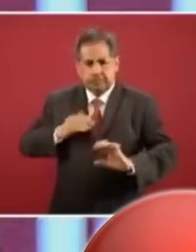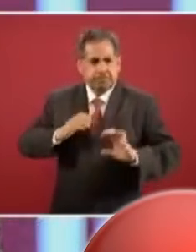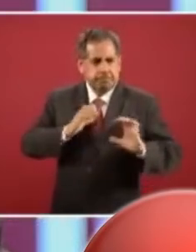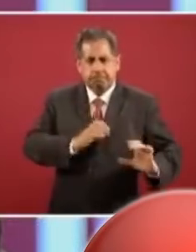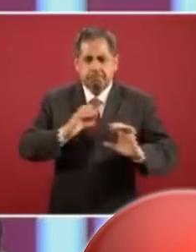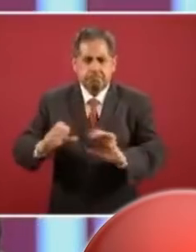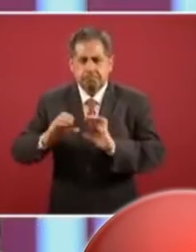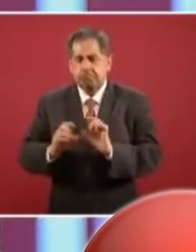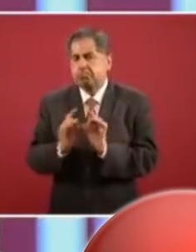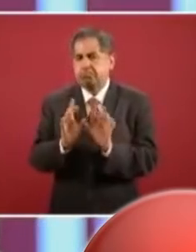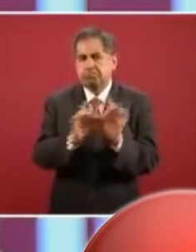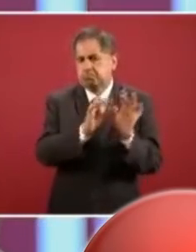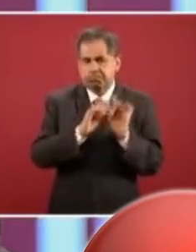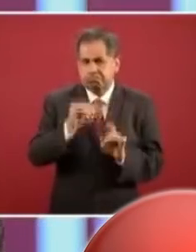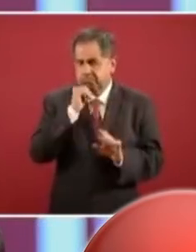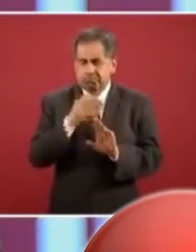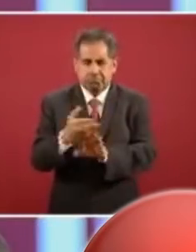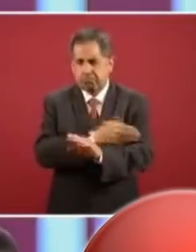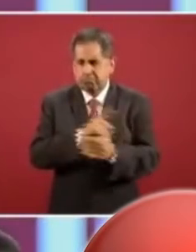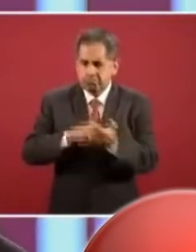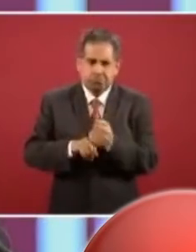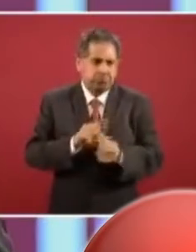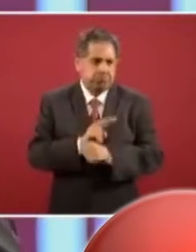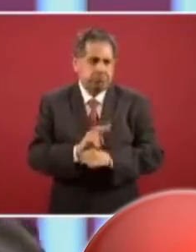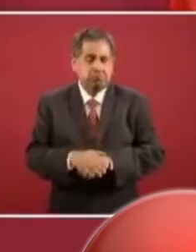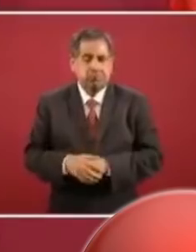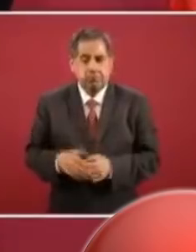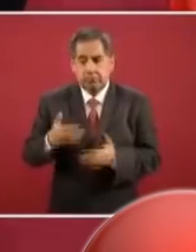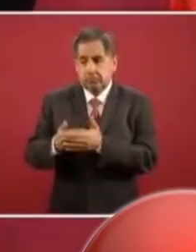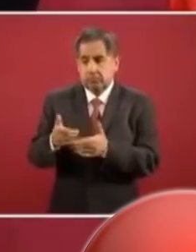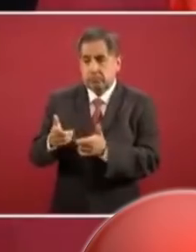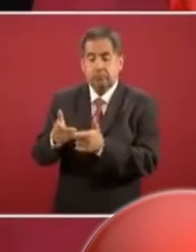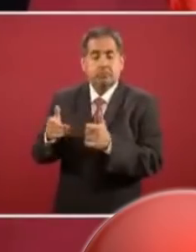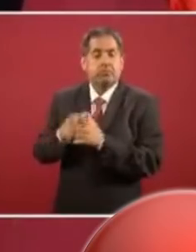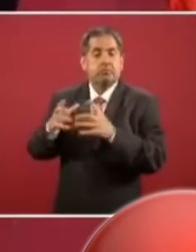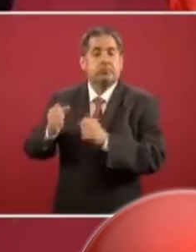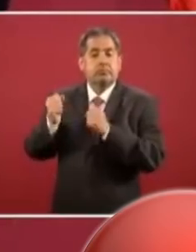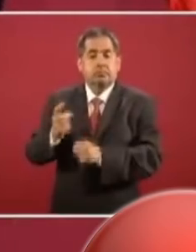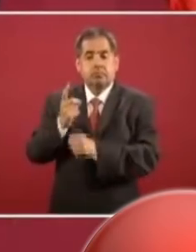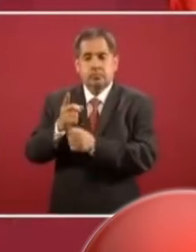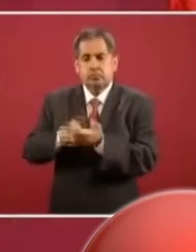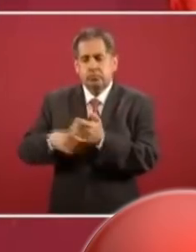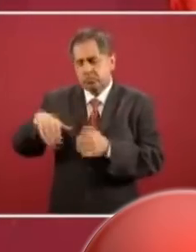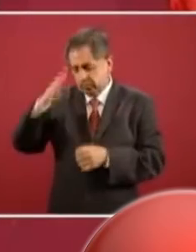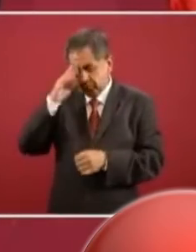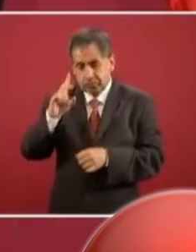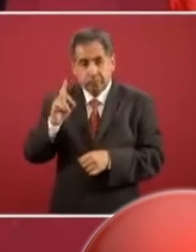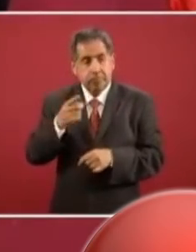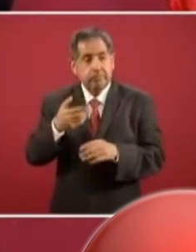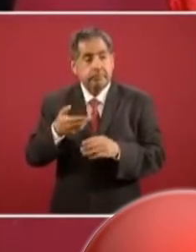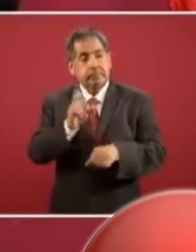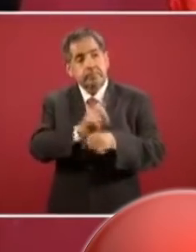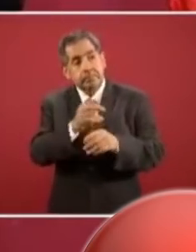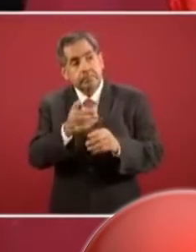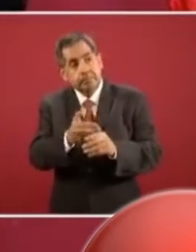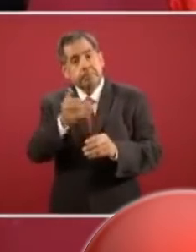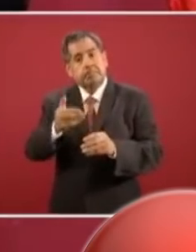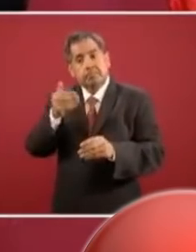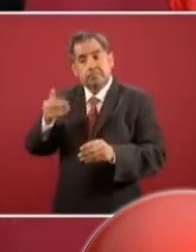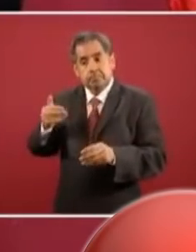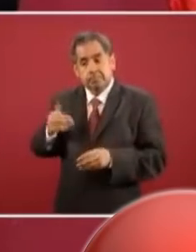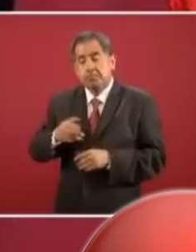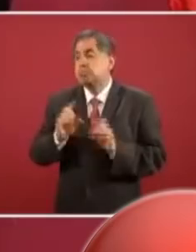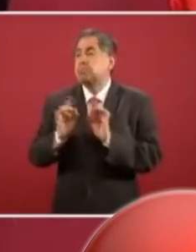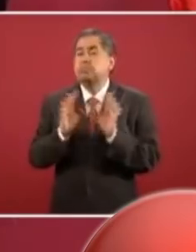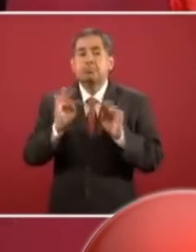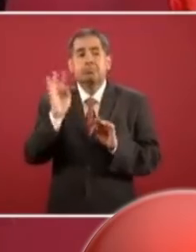los fenómenos que se presentan en nuestro país. Hoy el Gabinete de Seguridad conoce con días de anticipación que una tormenta